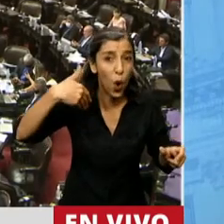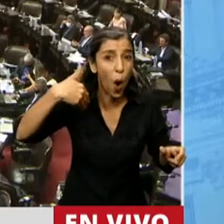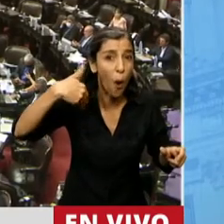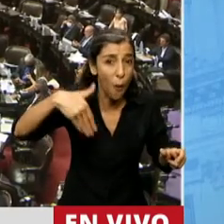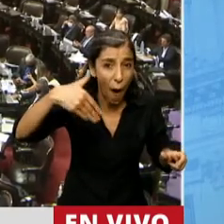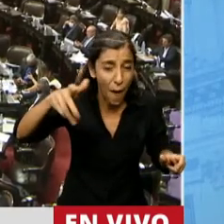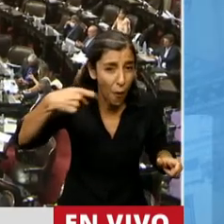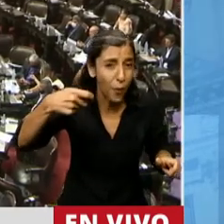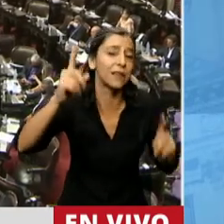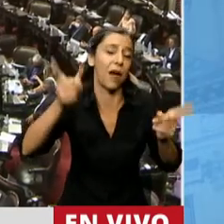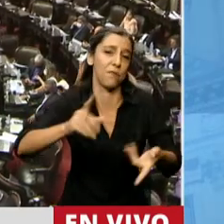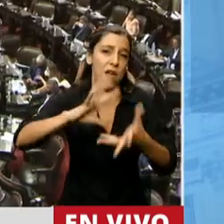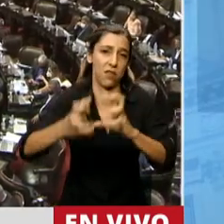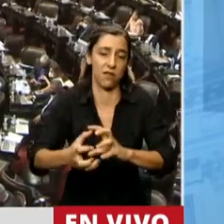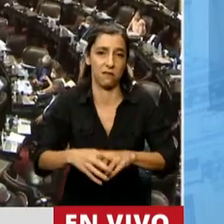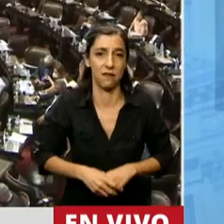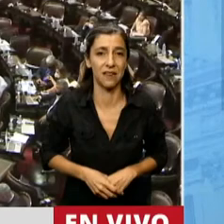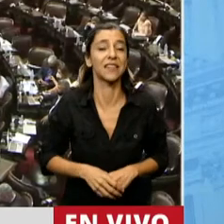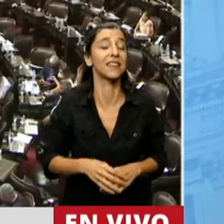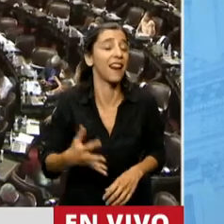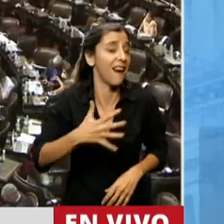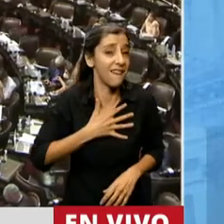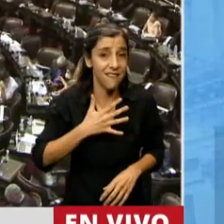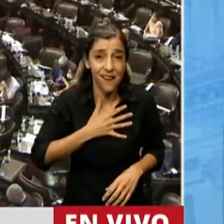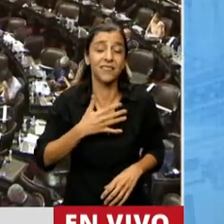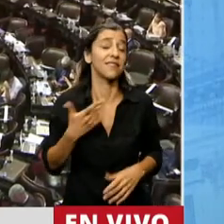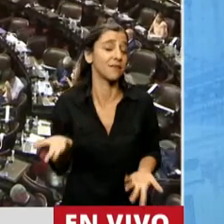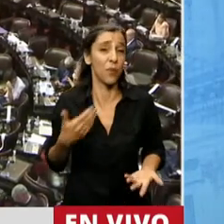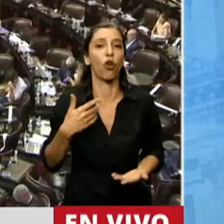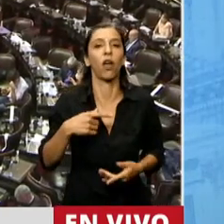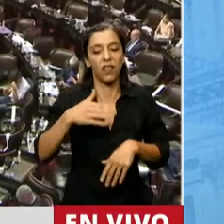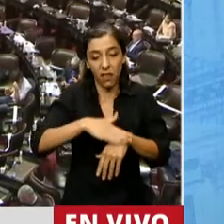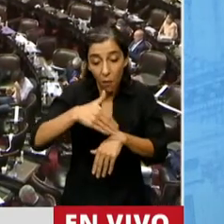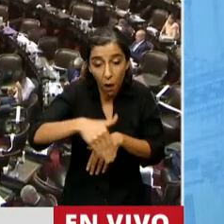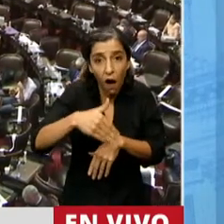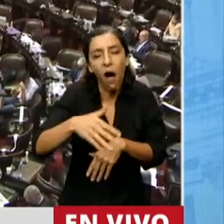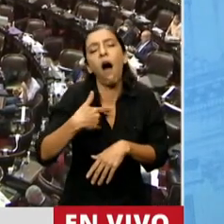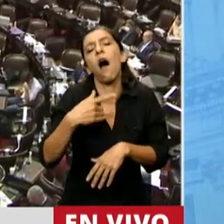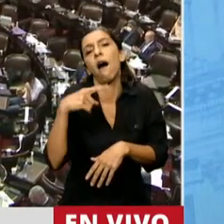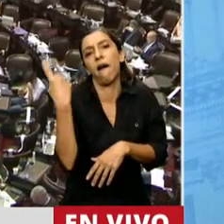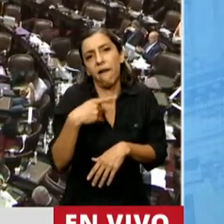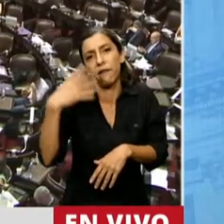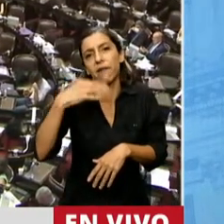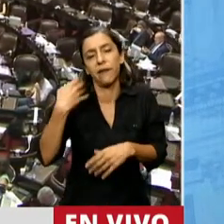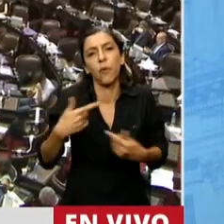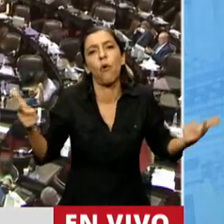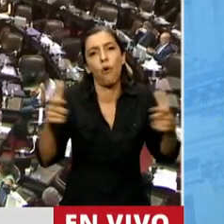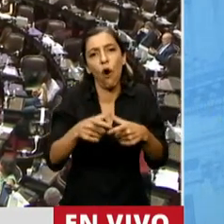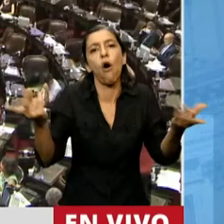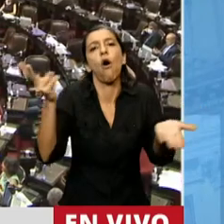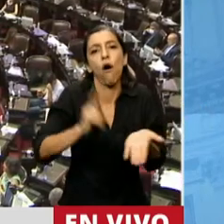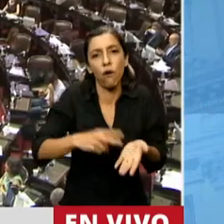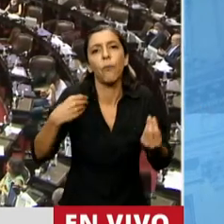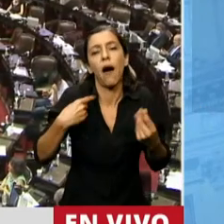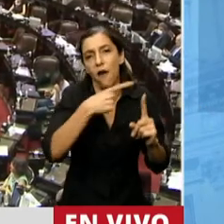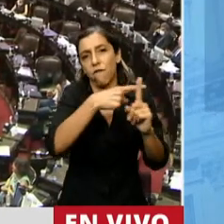poco, lamentablemente, vamos a tener que reunirnos de nuevo para sancionar una nueva fórmula jubilatoria, porque esta no